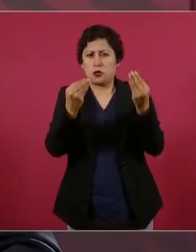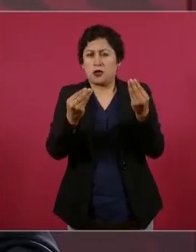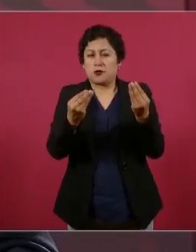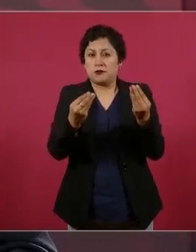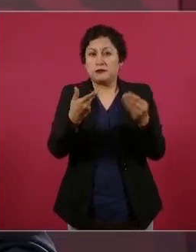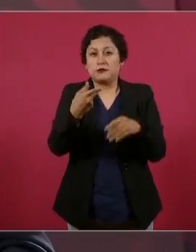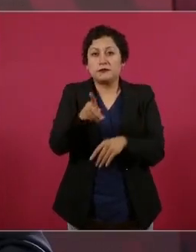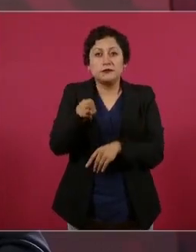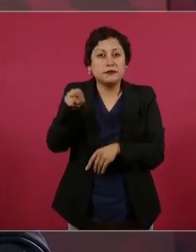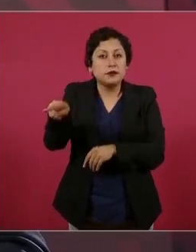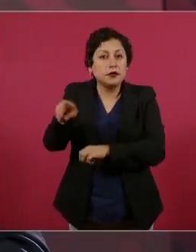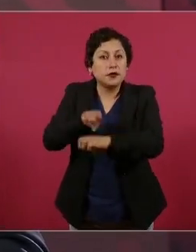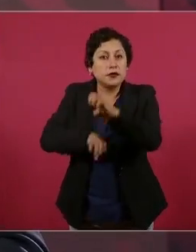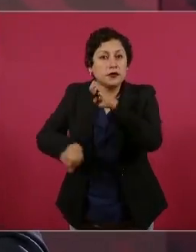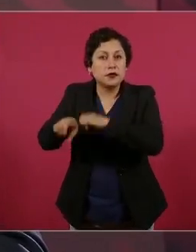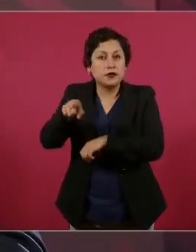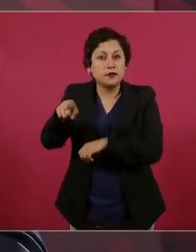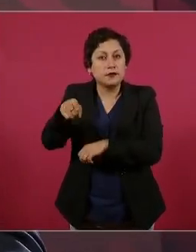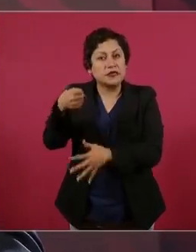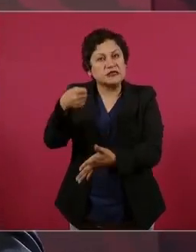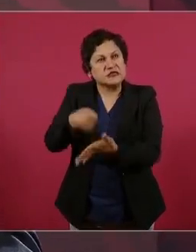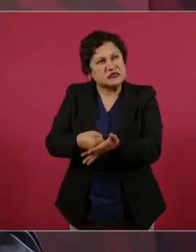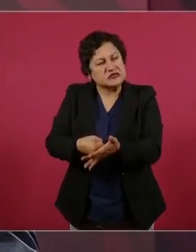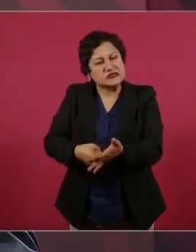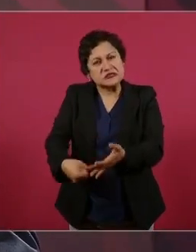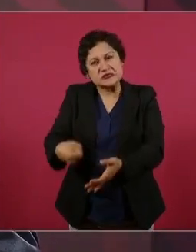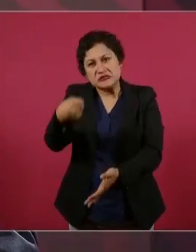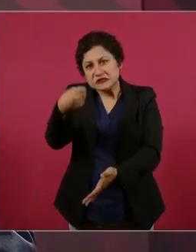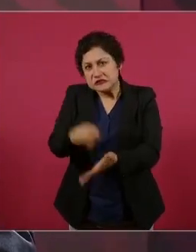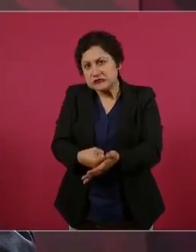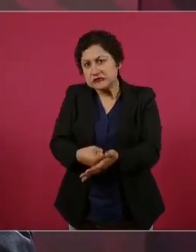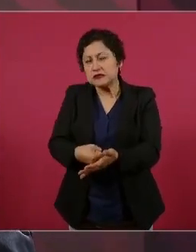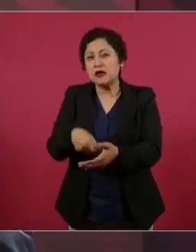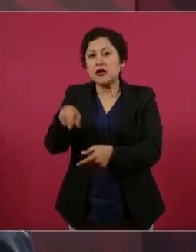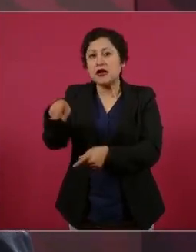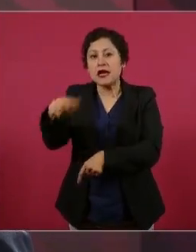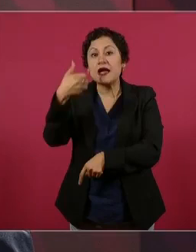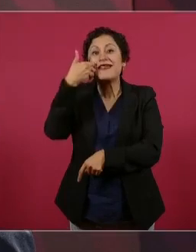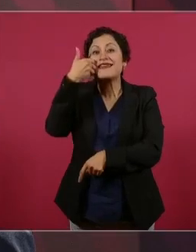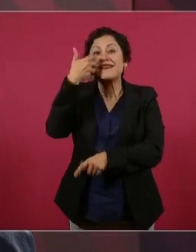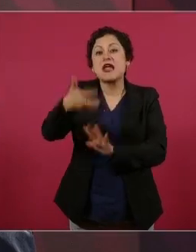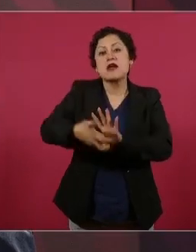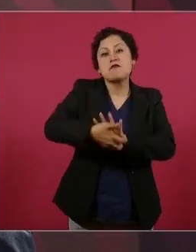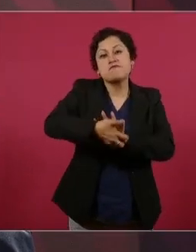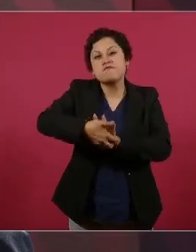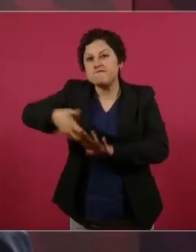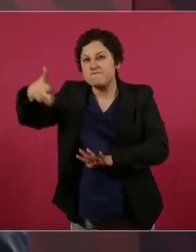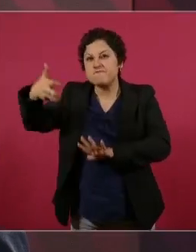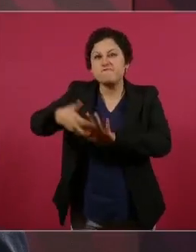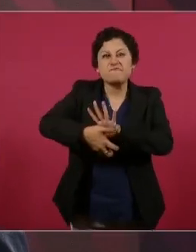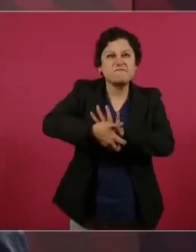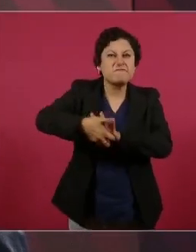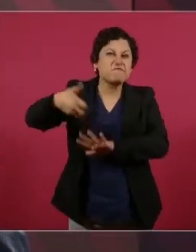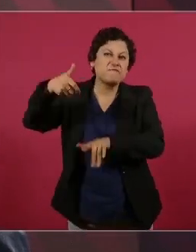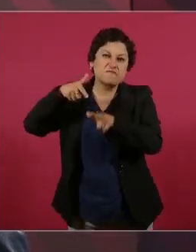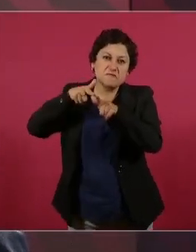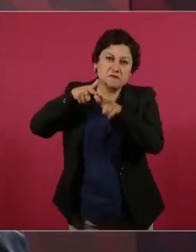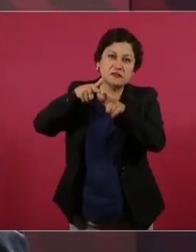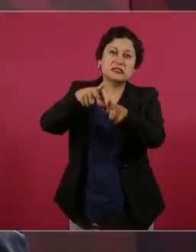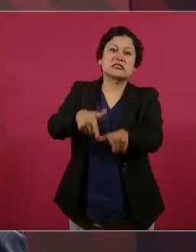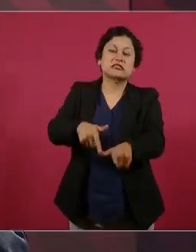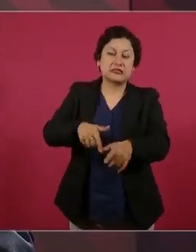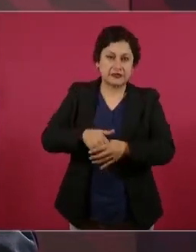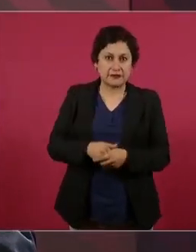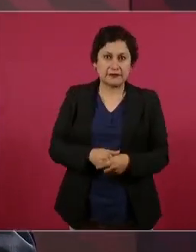están empecinados en querer explotar la tierra, en querer sacar la tierra, en seguir sacando la grava, la